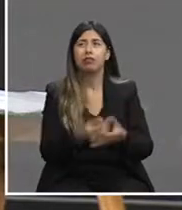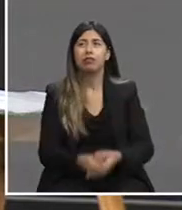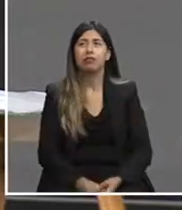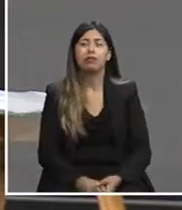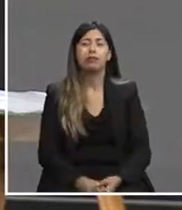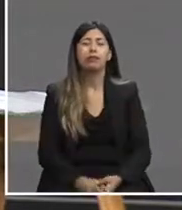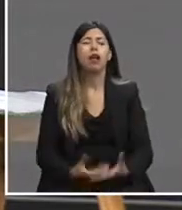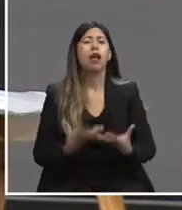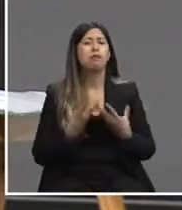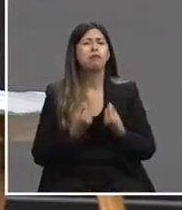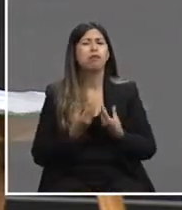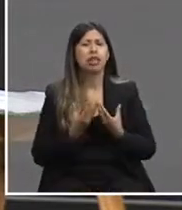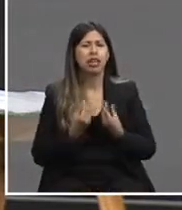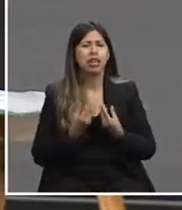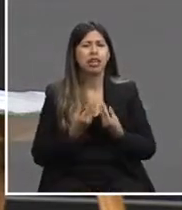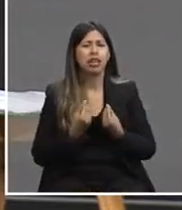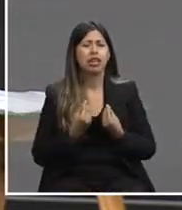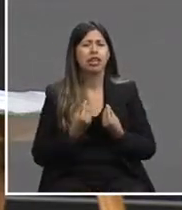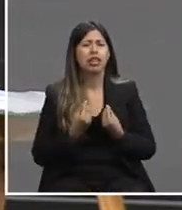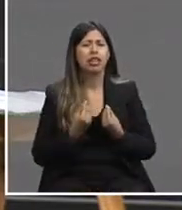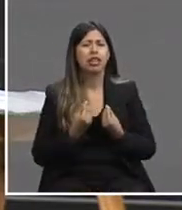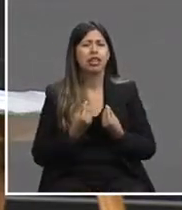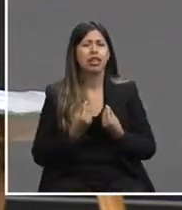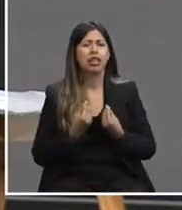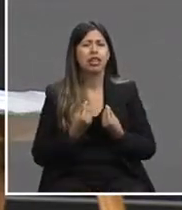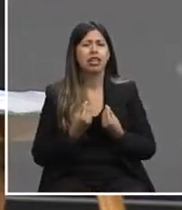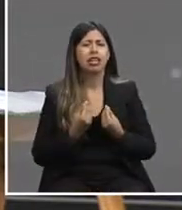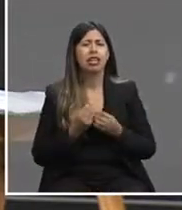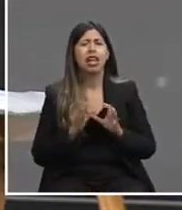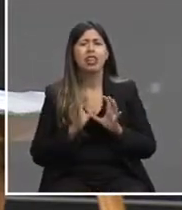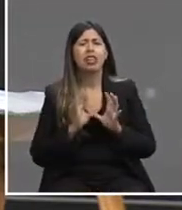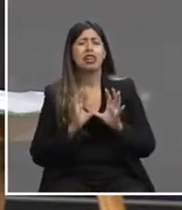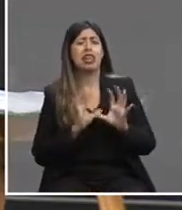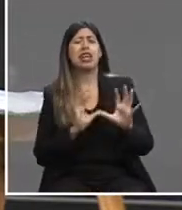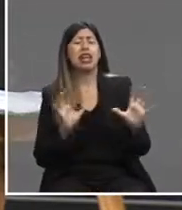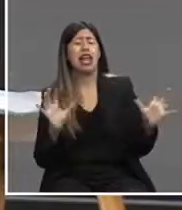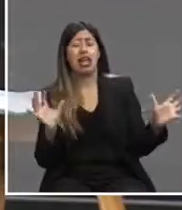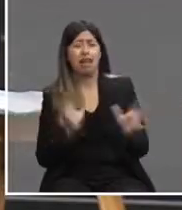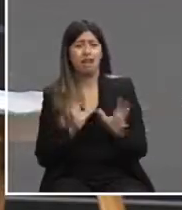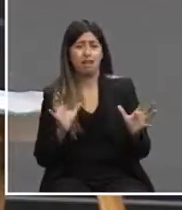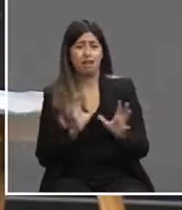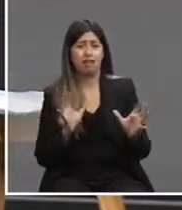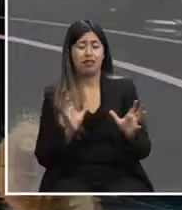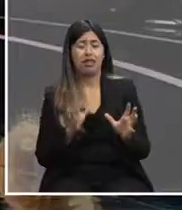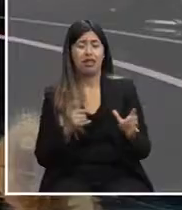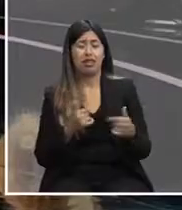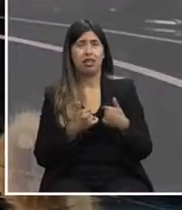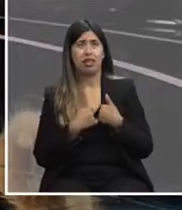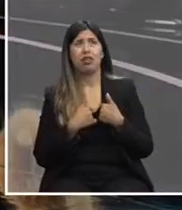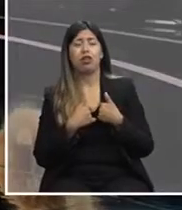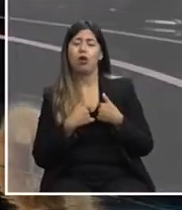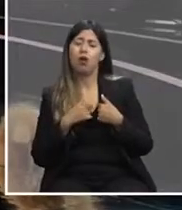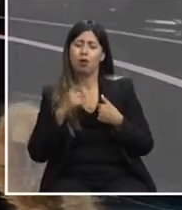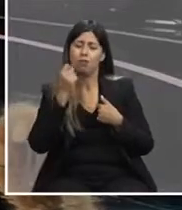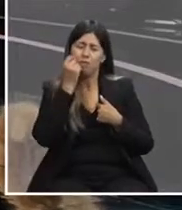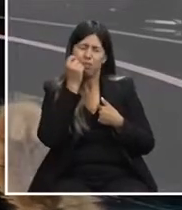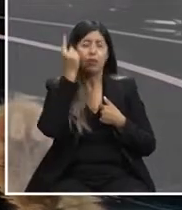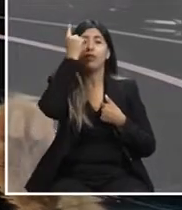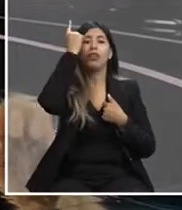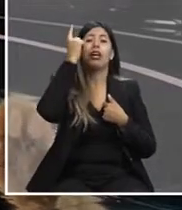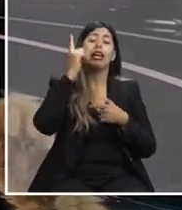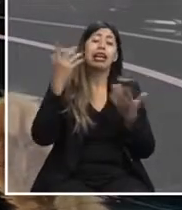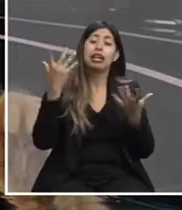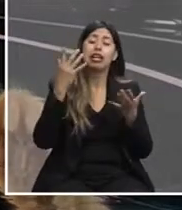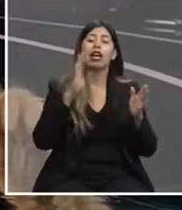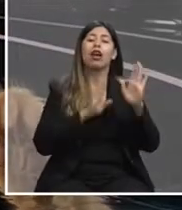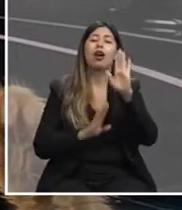el miedo es solo algo terrible, ¿no? Que me dispara para protegerme. Pero si uno se pone y se separa unos